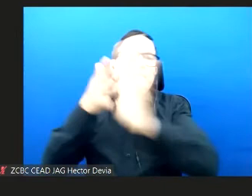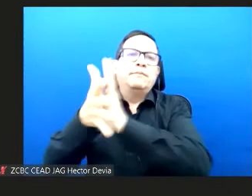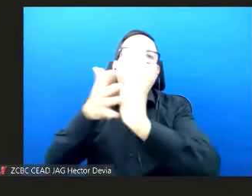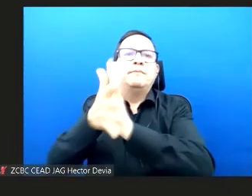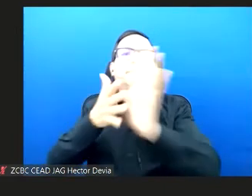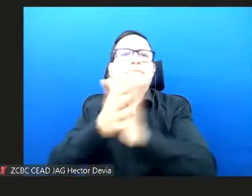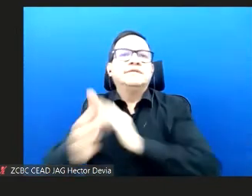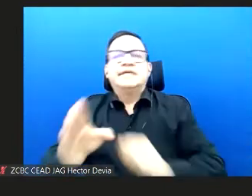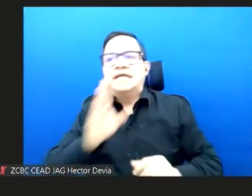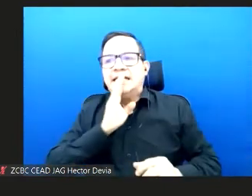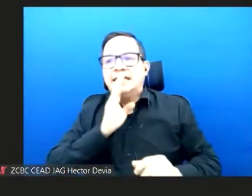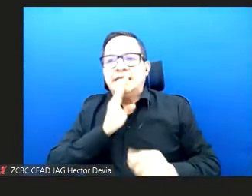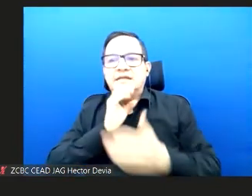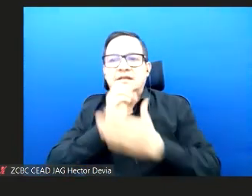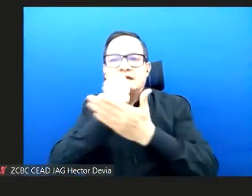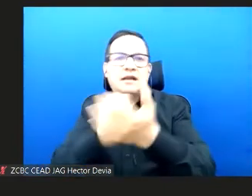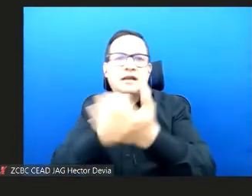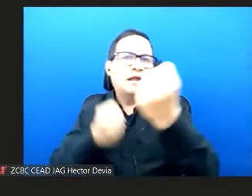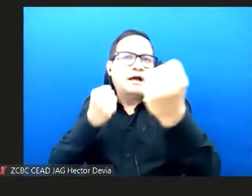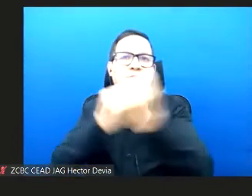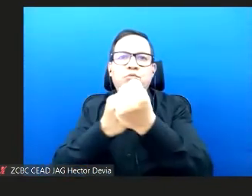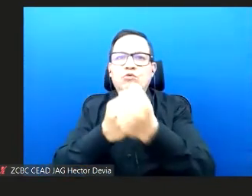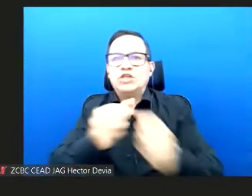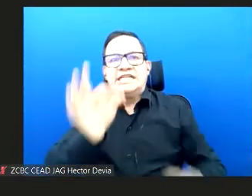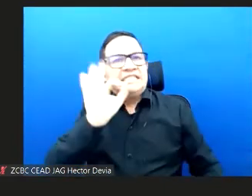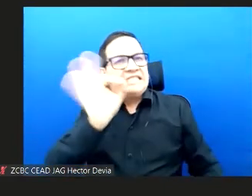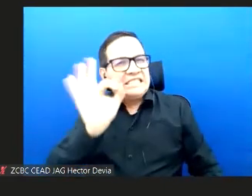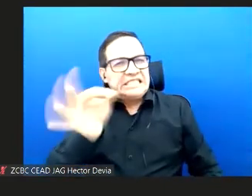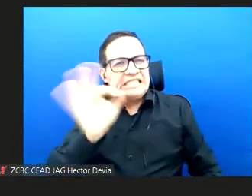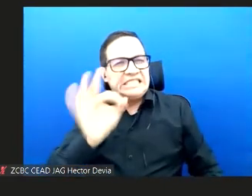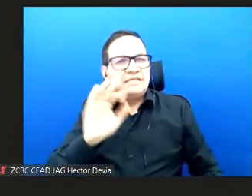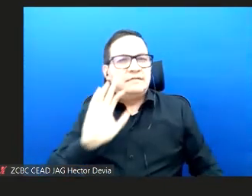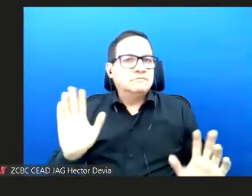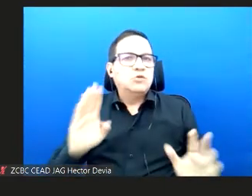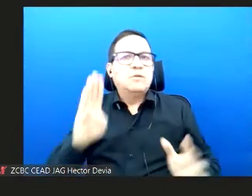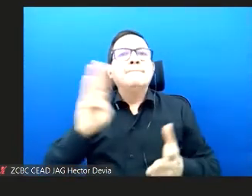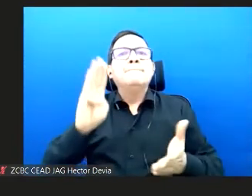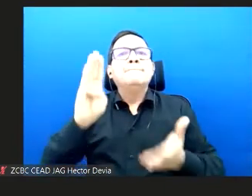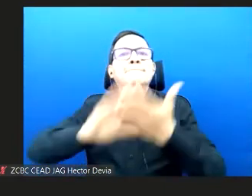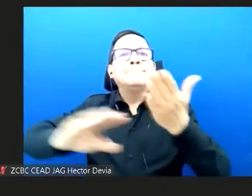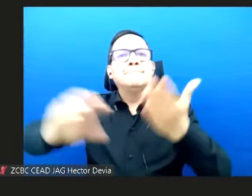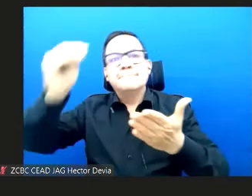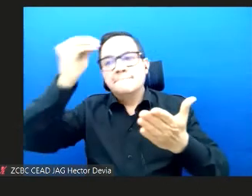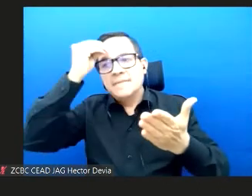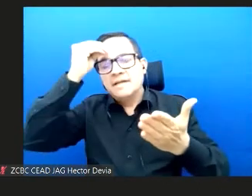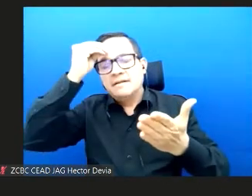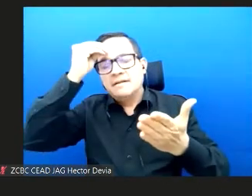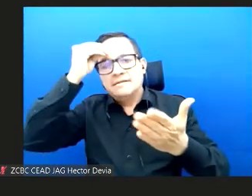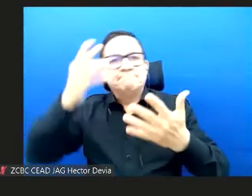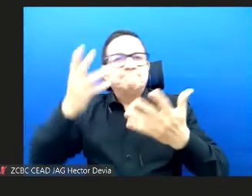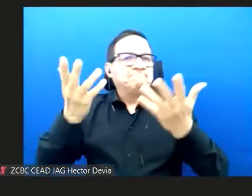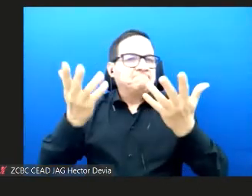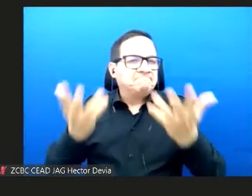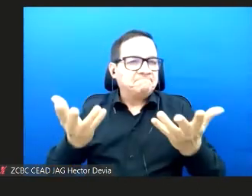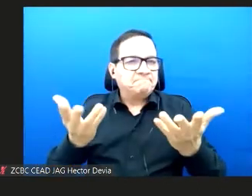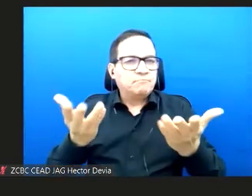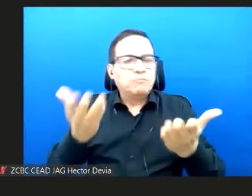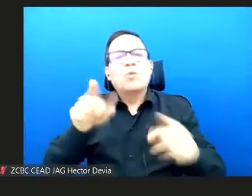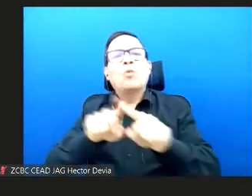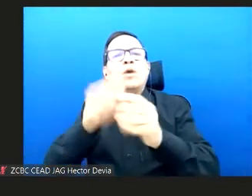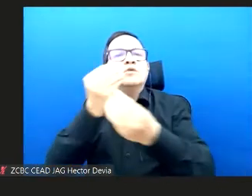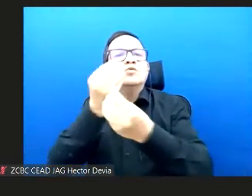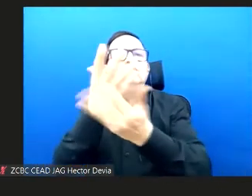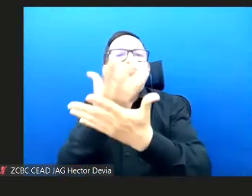quienes nos darán apoyo en todo momento en el B-Learning. Digamos que el B-Learning está